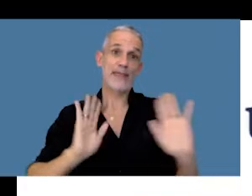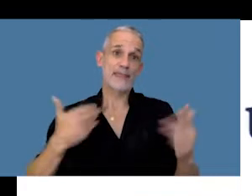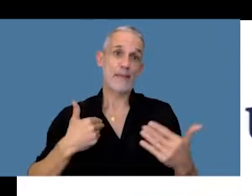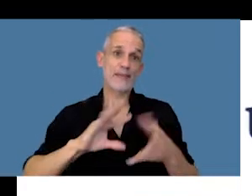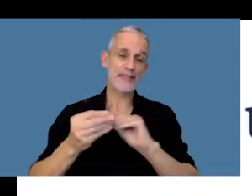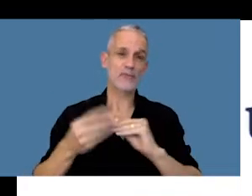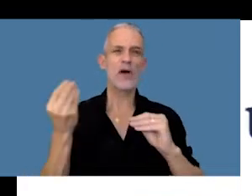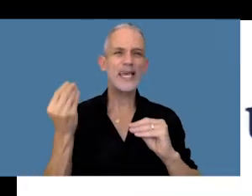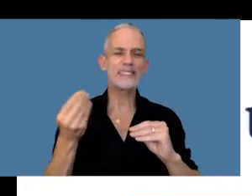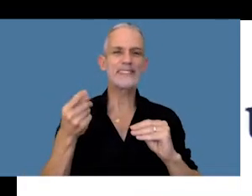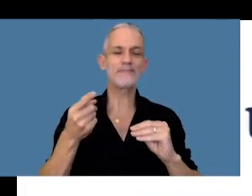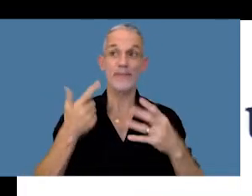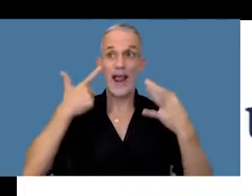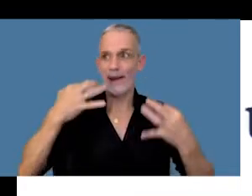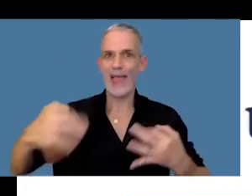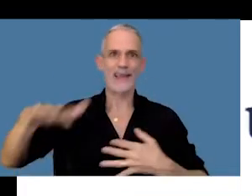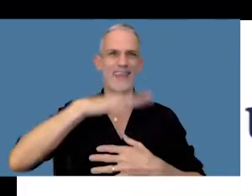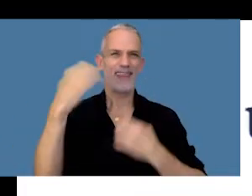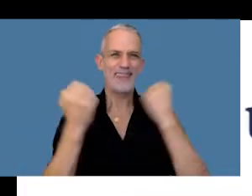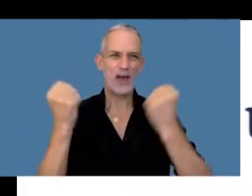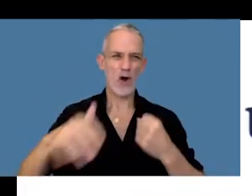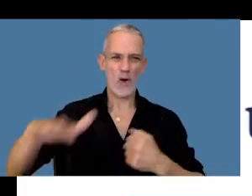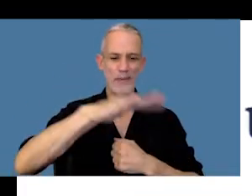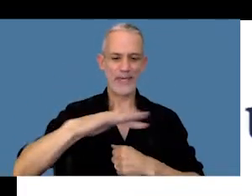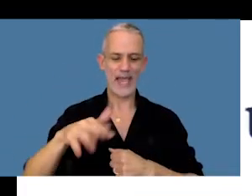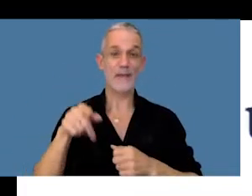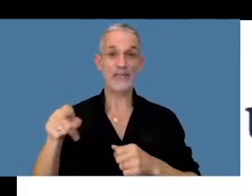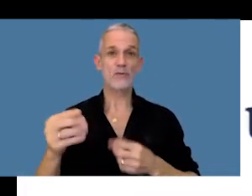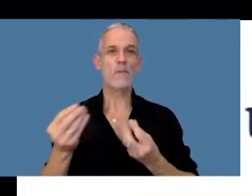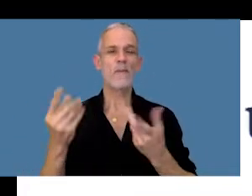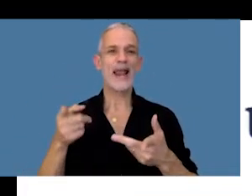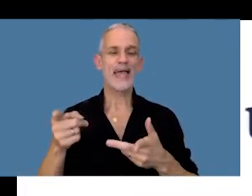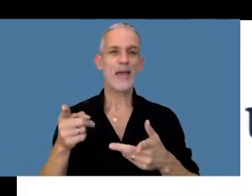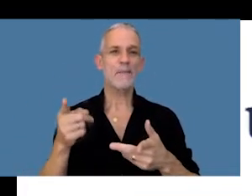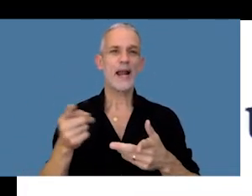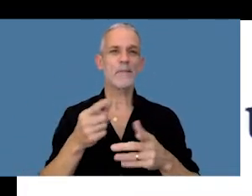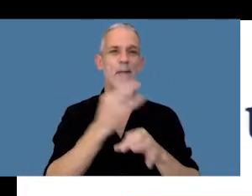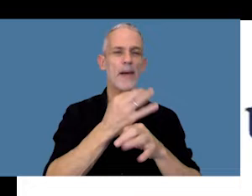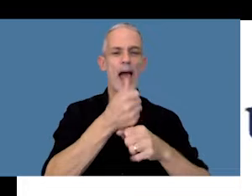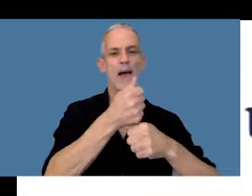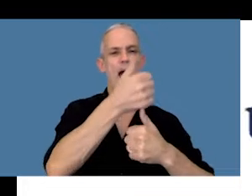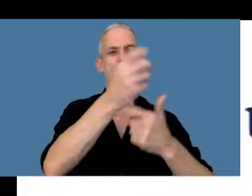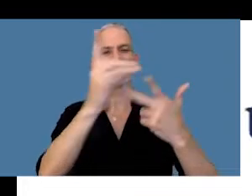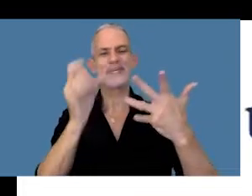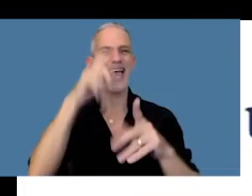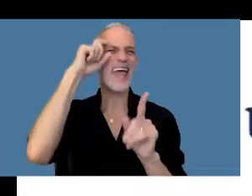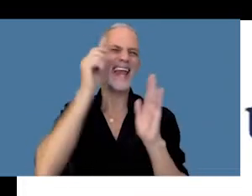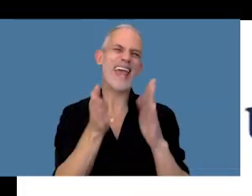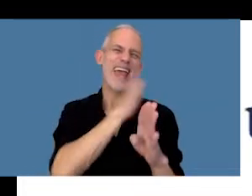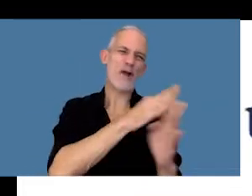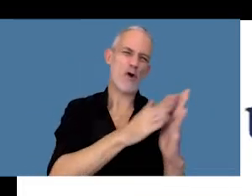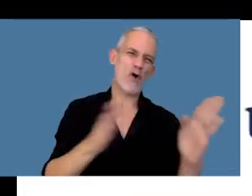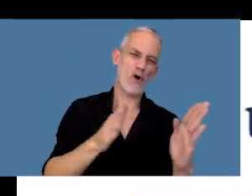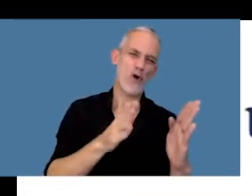lo que es la realidad económica. Esta tabla sirvió para recategorizarse en el mes de enero. O